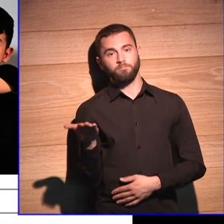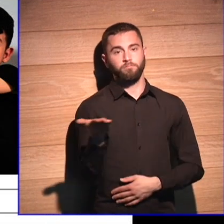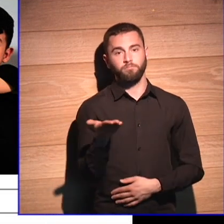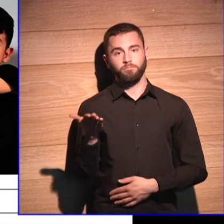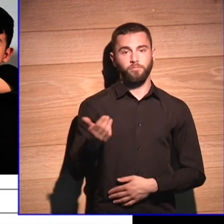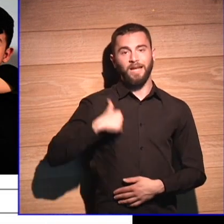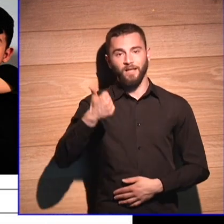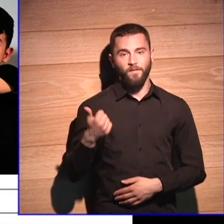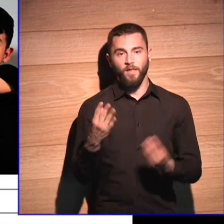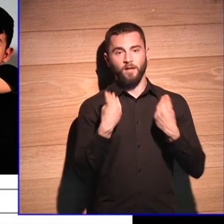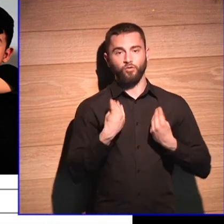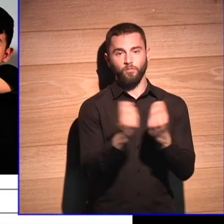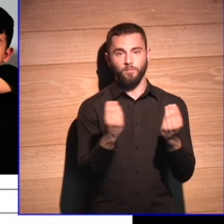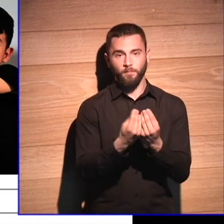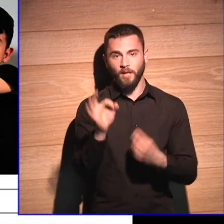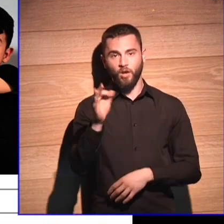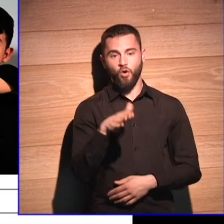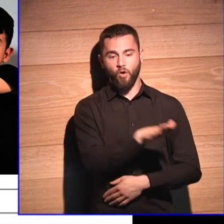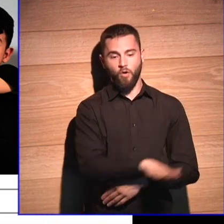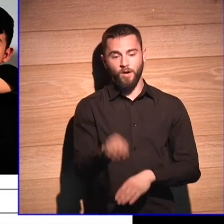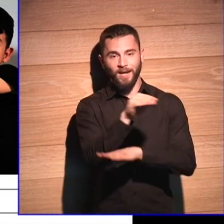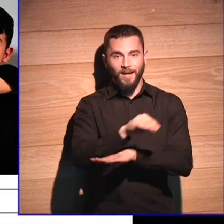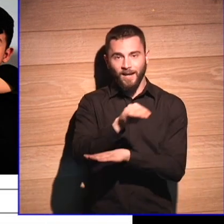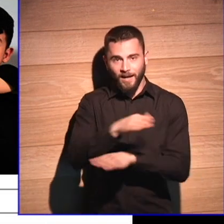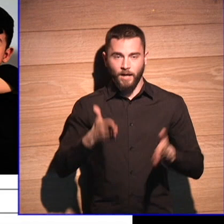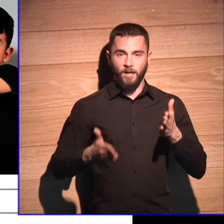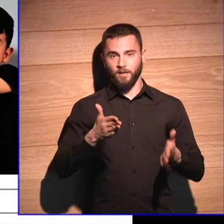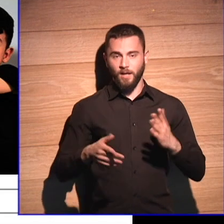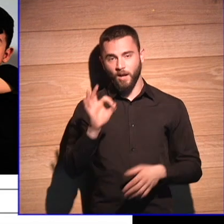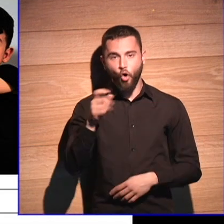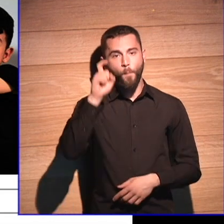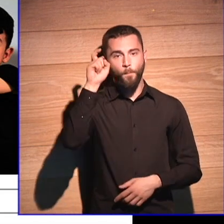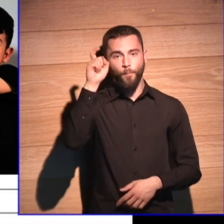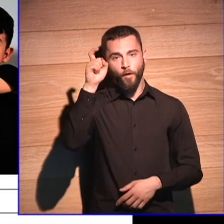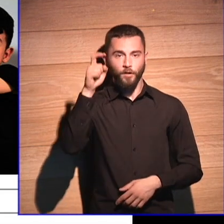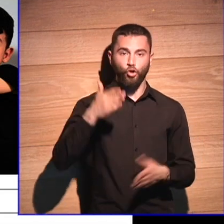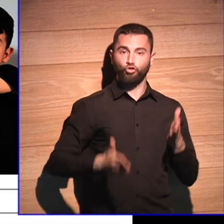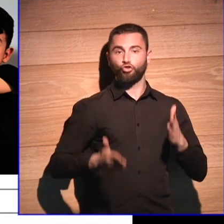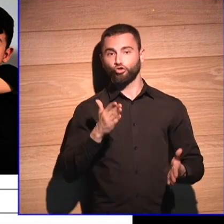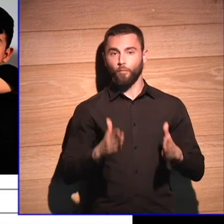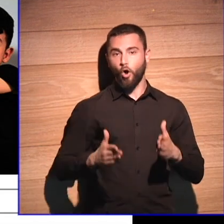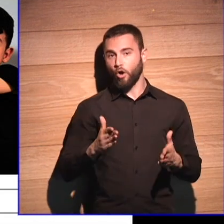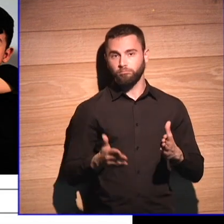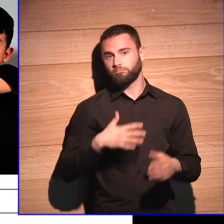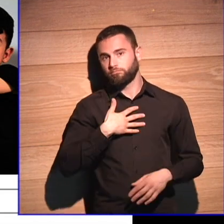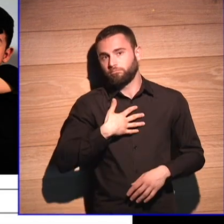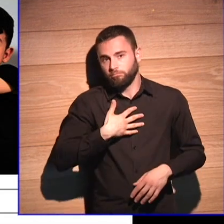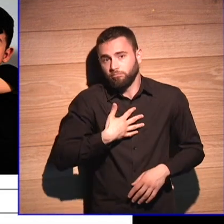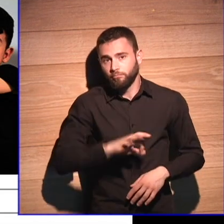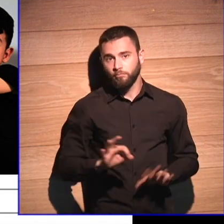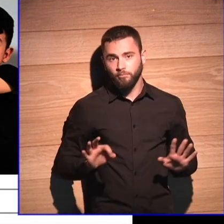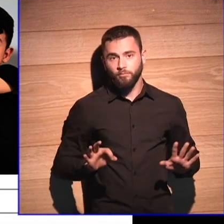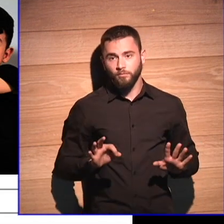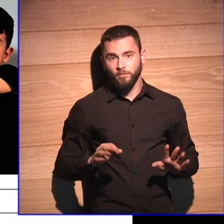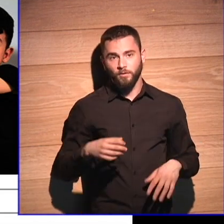artificiales, con niñeras, profesores en el aula que serán robots, que a lo mejor no